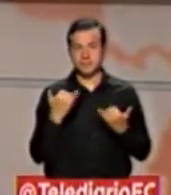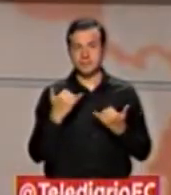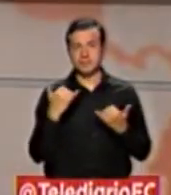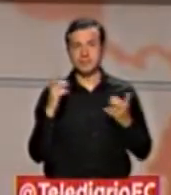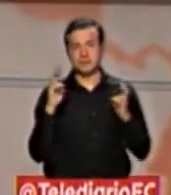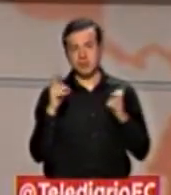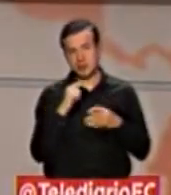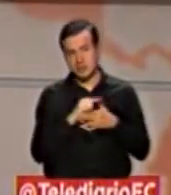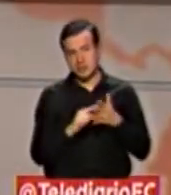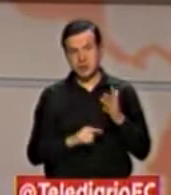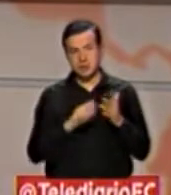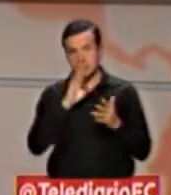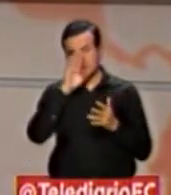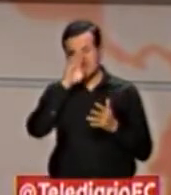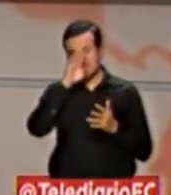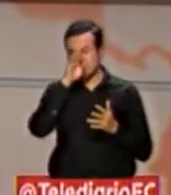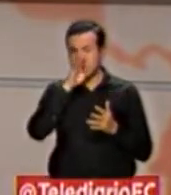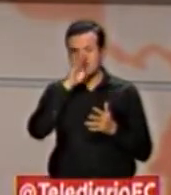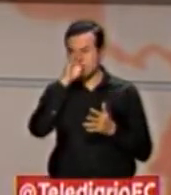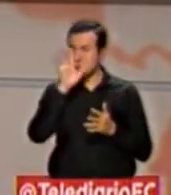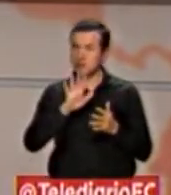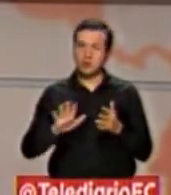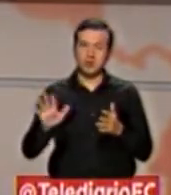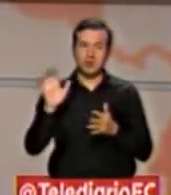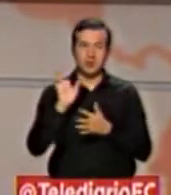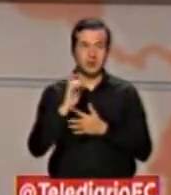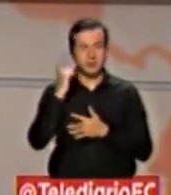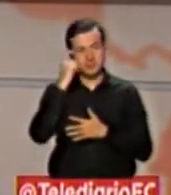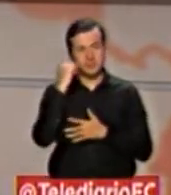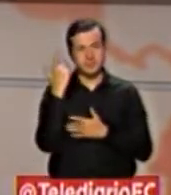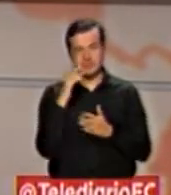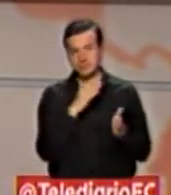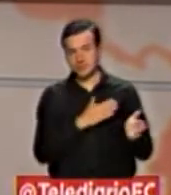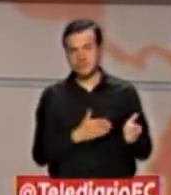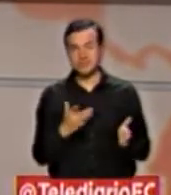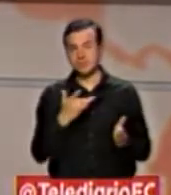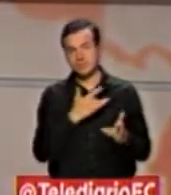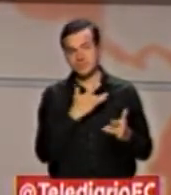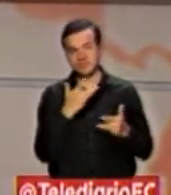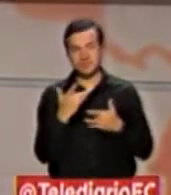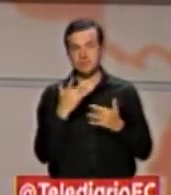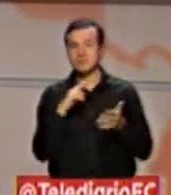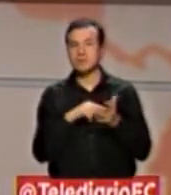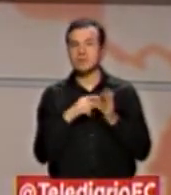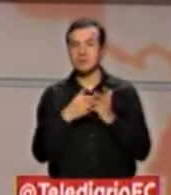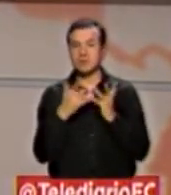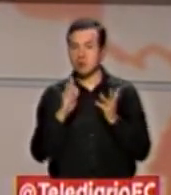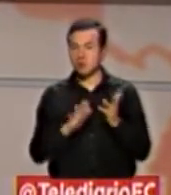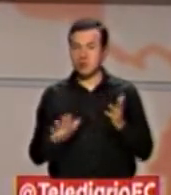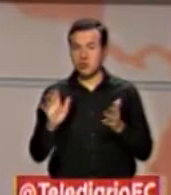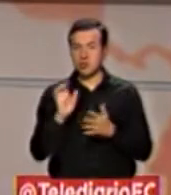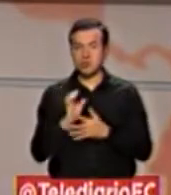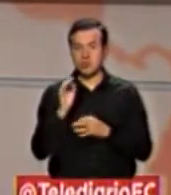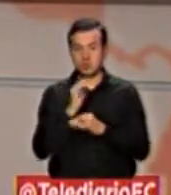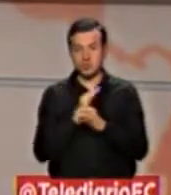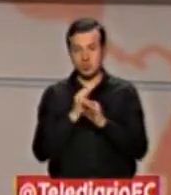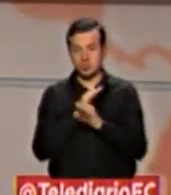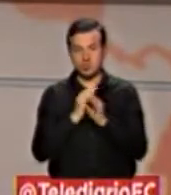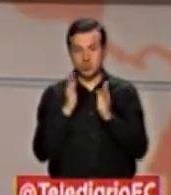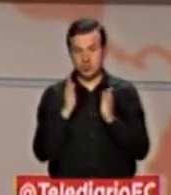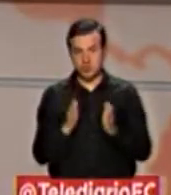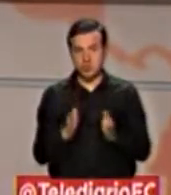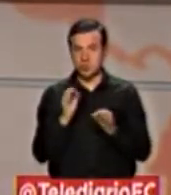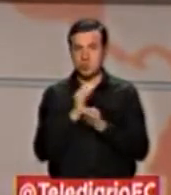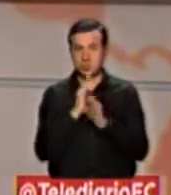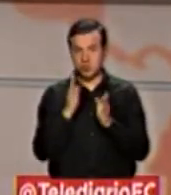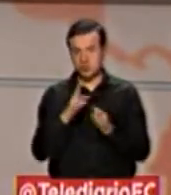etiquetas ha estado tan marcado en nuestro país que nos ha hecho mucho daño. ¿Qué quiere el Ecuador de los funcionarios